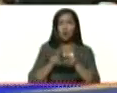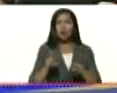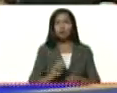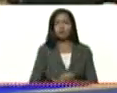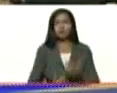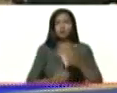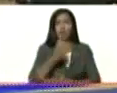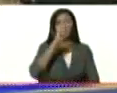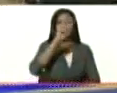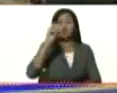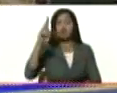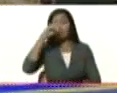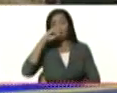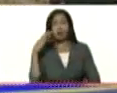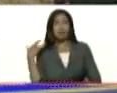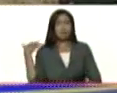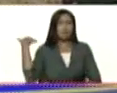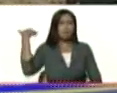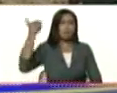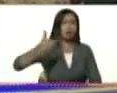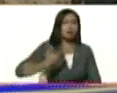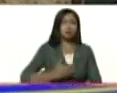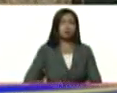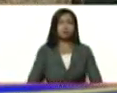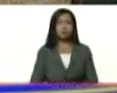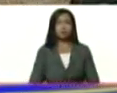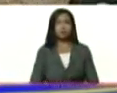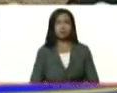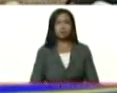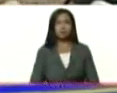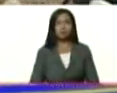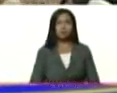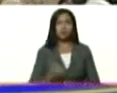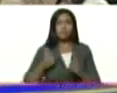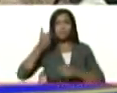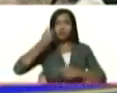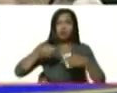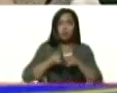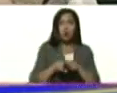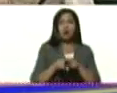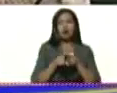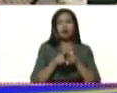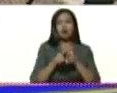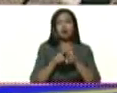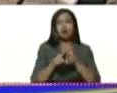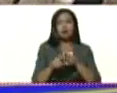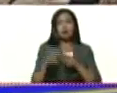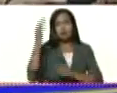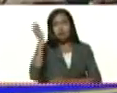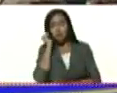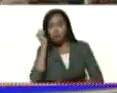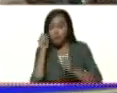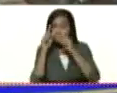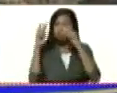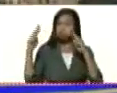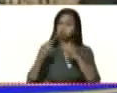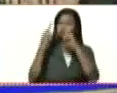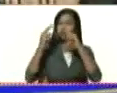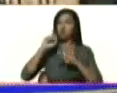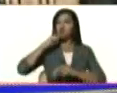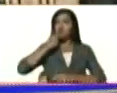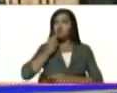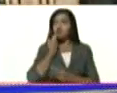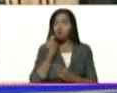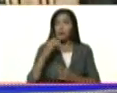de 200 años, mucho más, que Francisco de Miranda descubrió Rusia y fue con